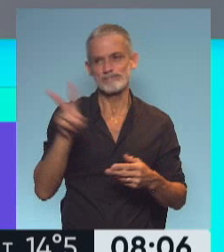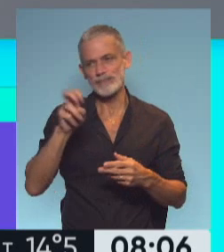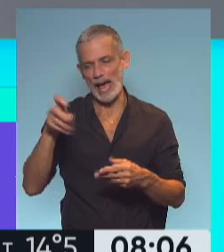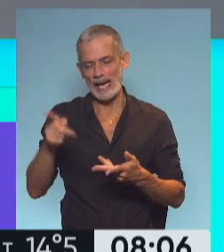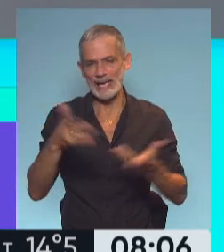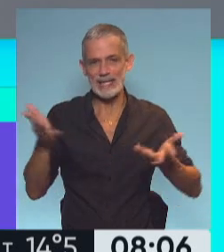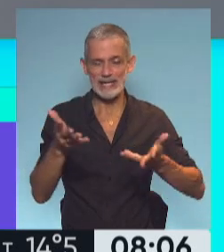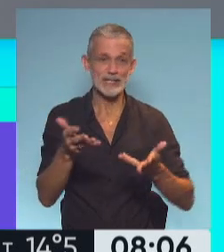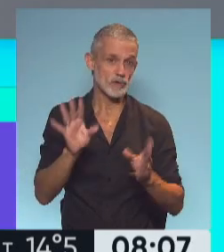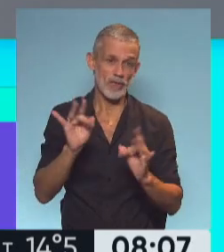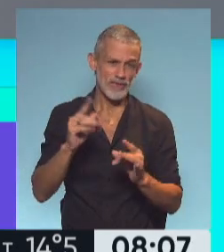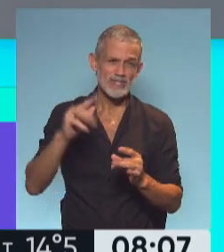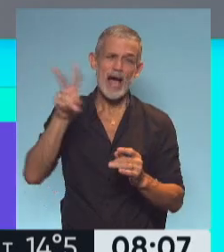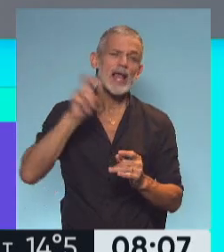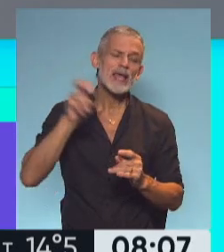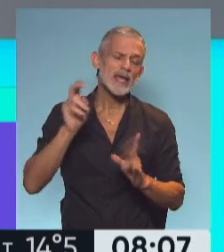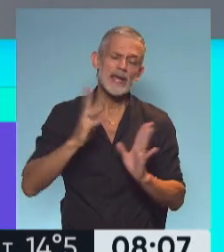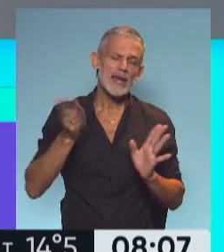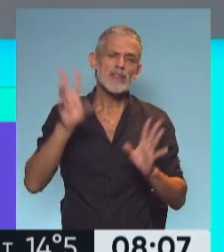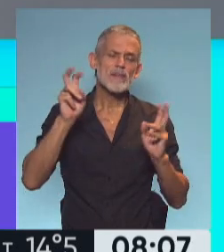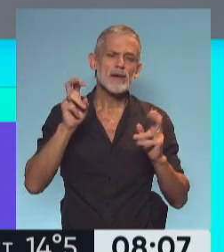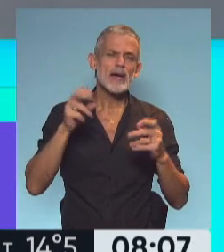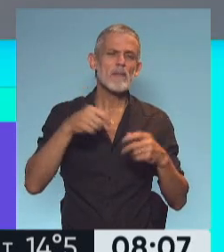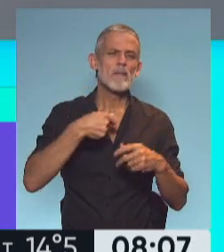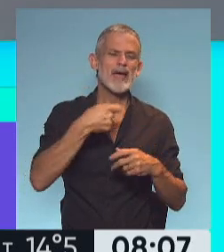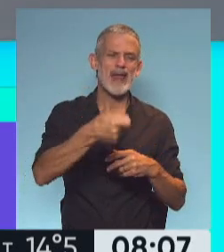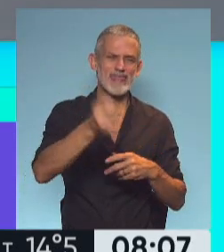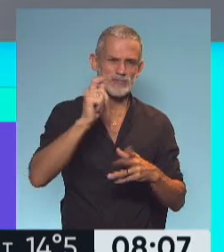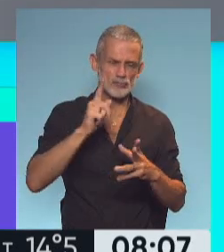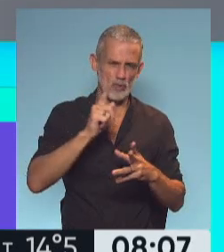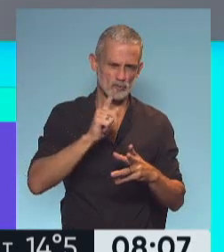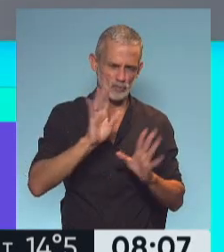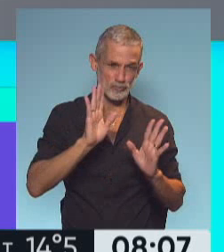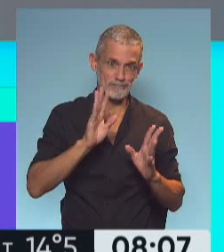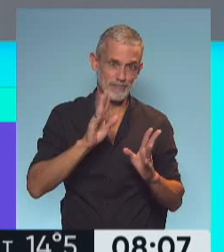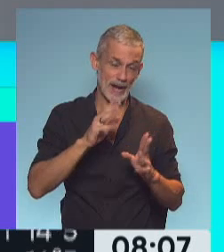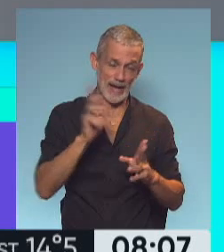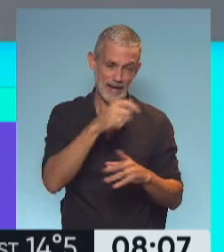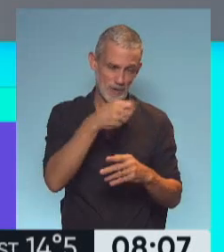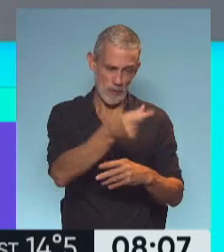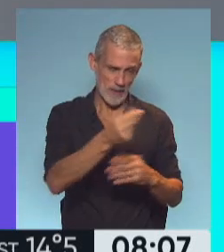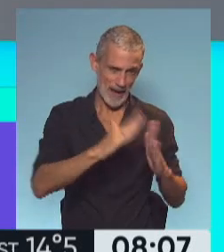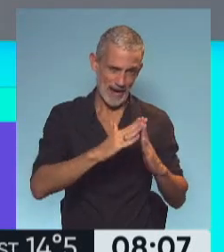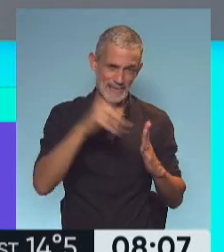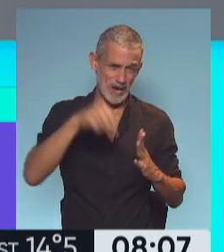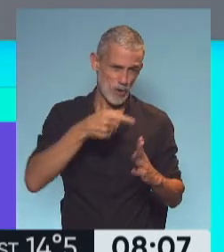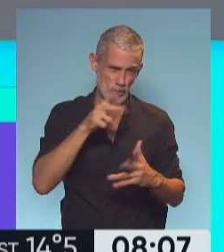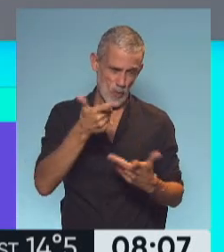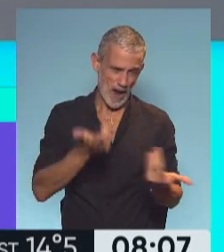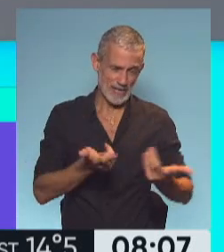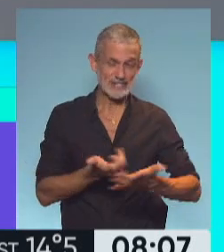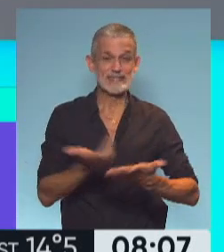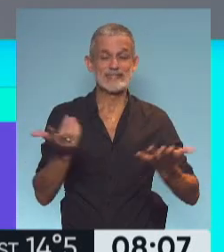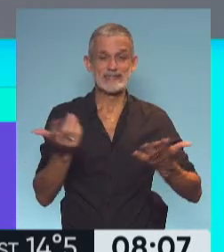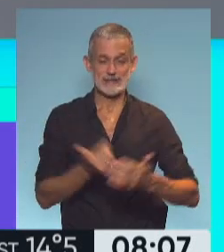situación crítica. Cada vez que hablamos de alquileres tendríamos que hablar de créditos también hipotecarios, ¿no? Sí, créditos que hoy en día no hay. Claro. Claro, es una situación